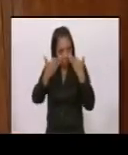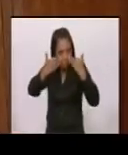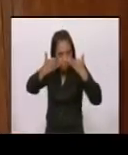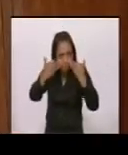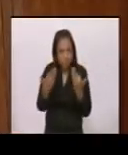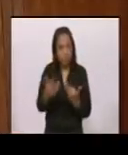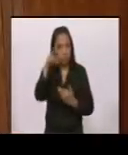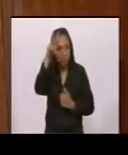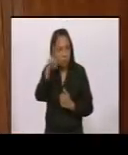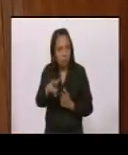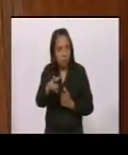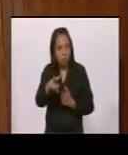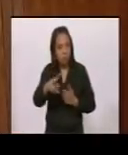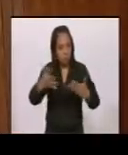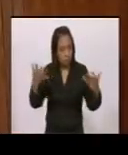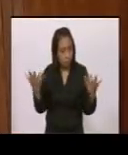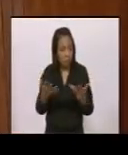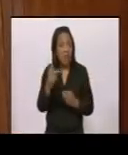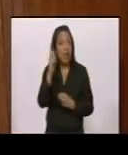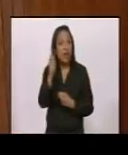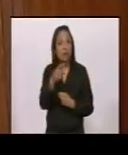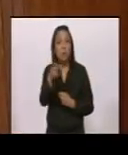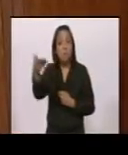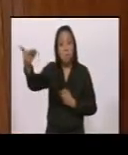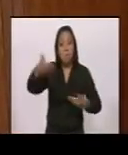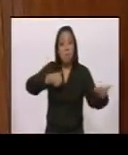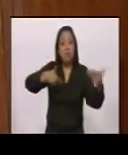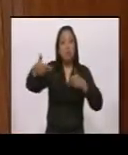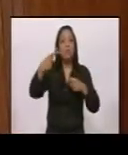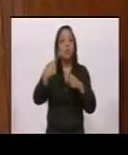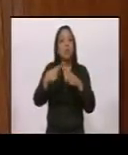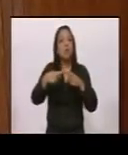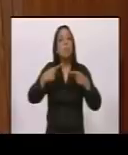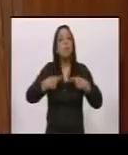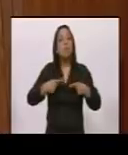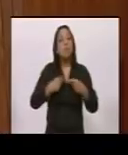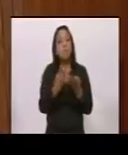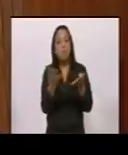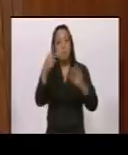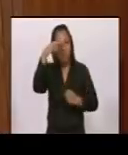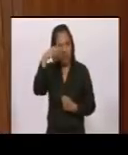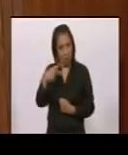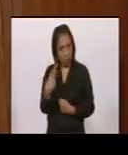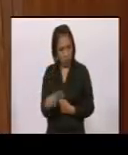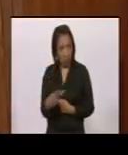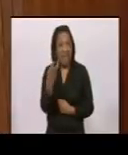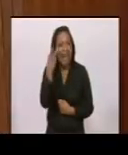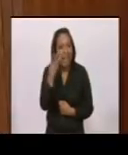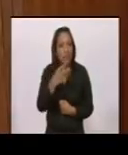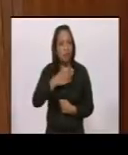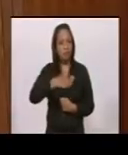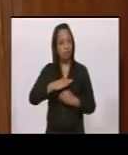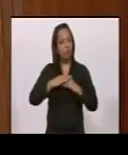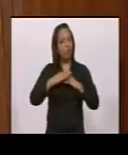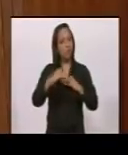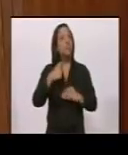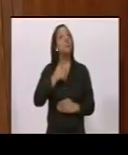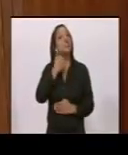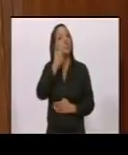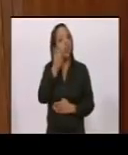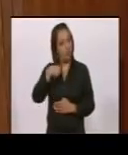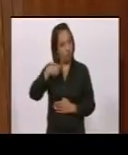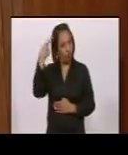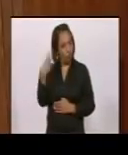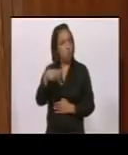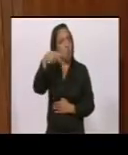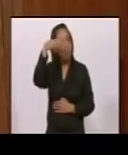obras y acciones a las exigencias de la población. Esa es la democracia que quiero para nuestro